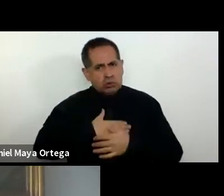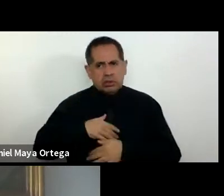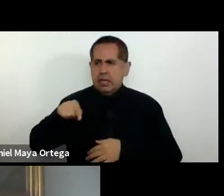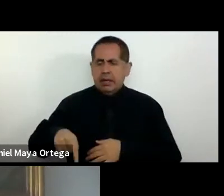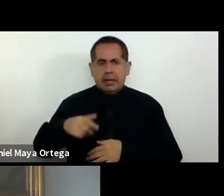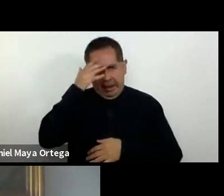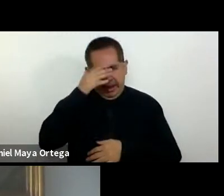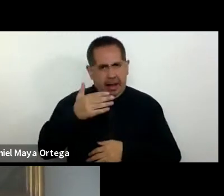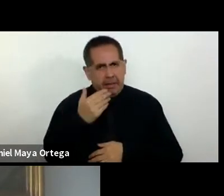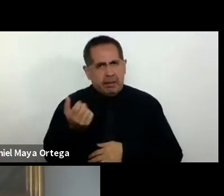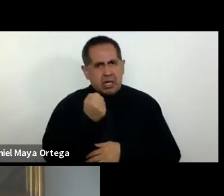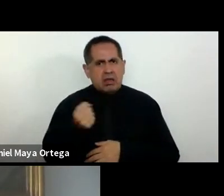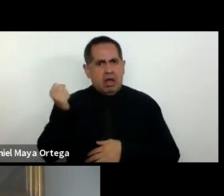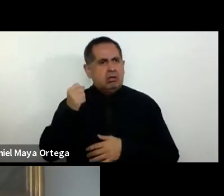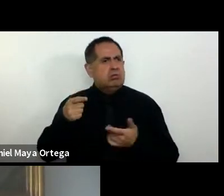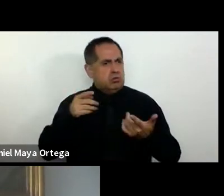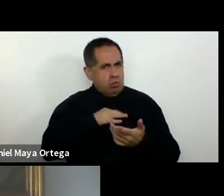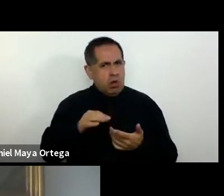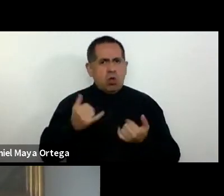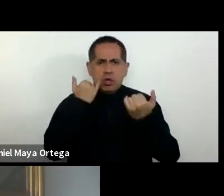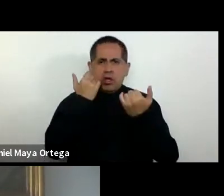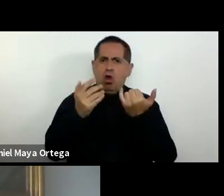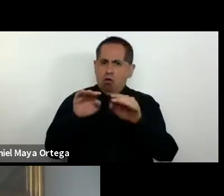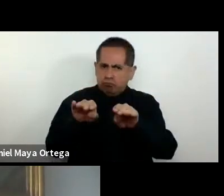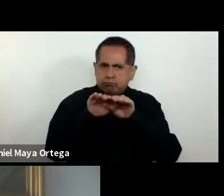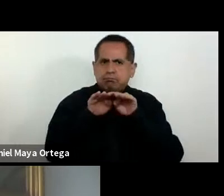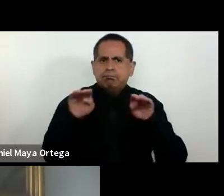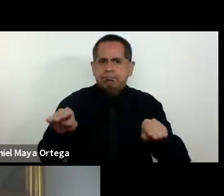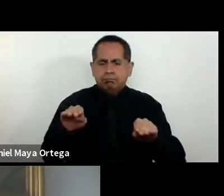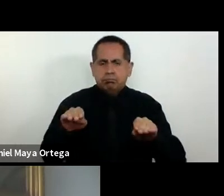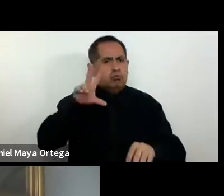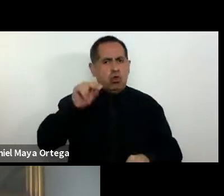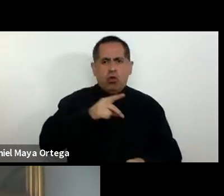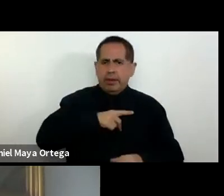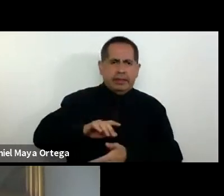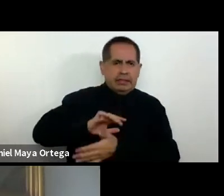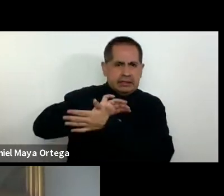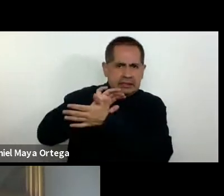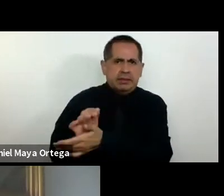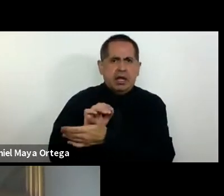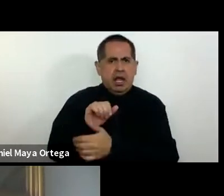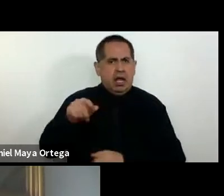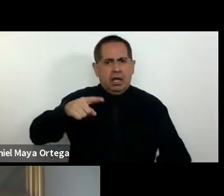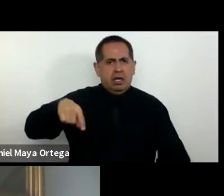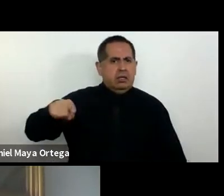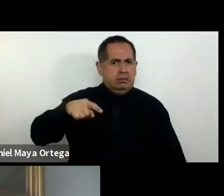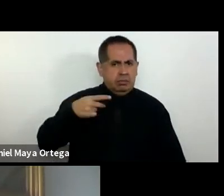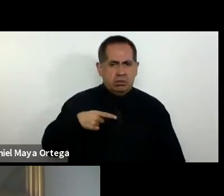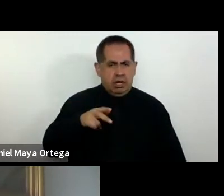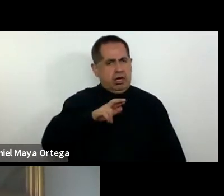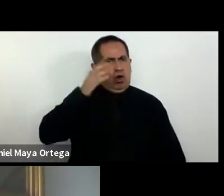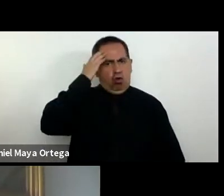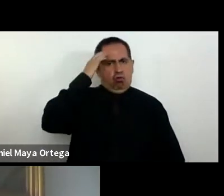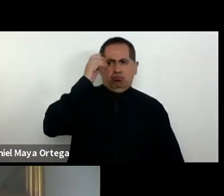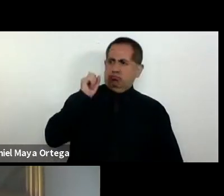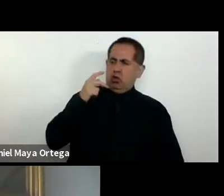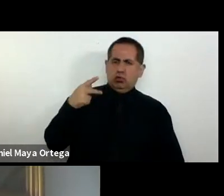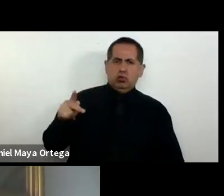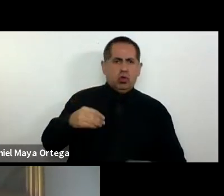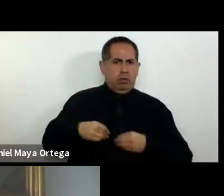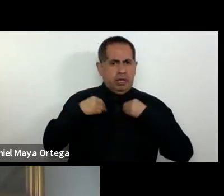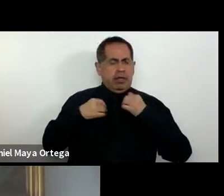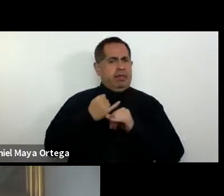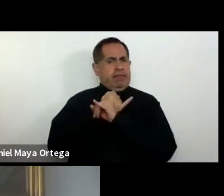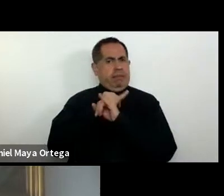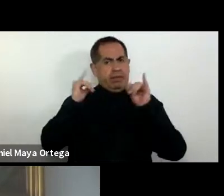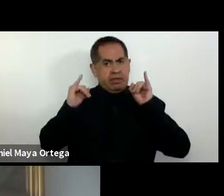capacidades, sobre el trato igualitario y no discriminatorio, sobre el reconocimiento de su vida